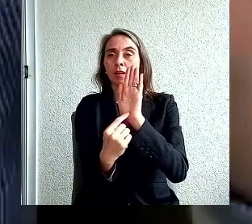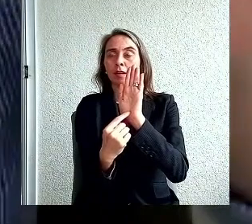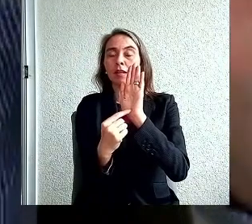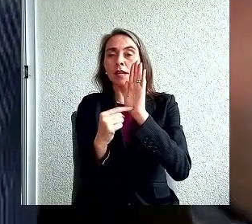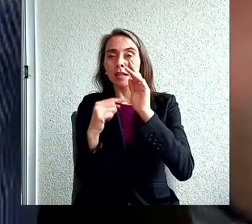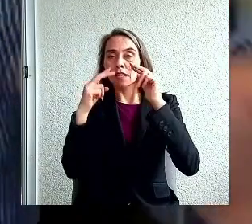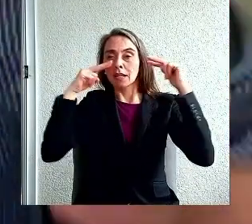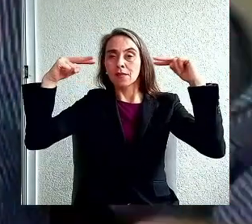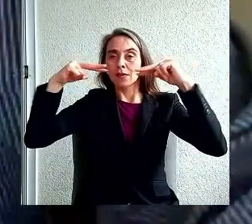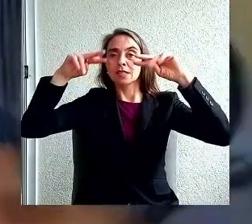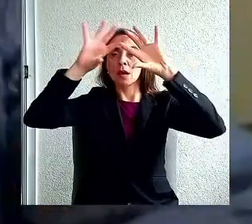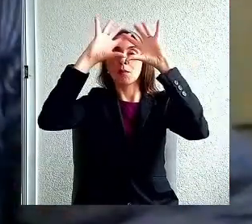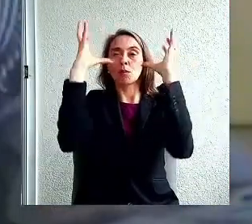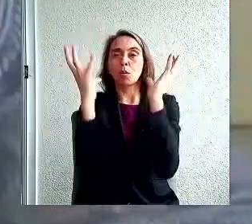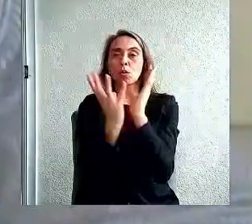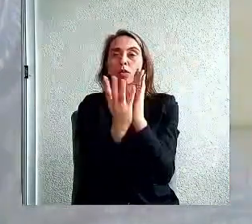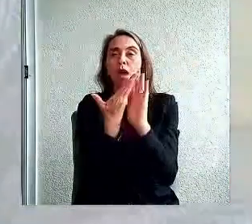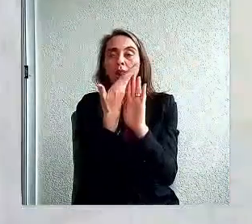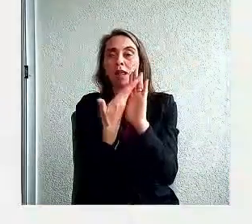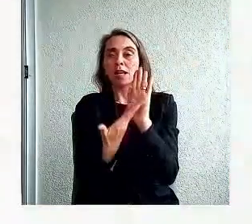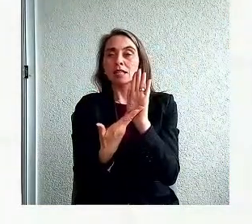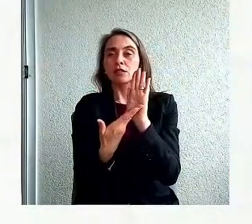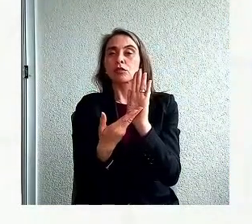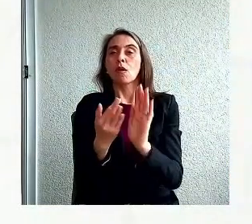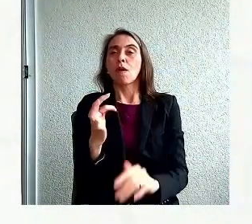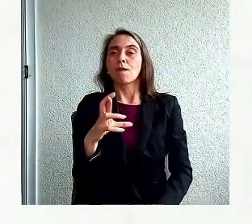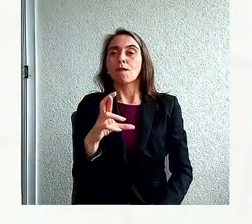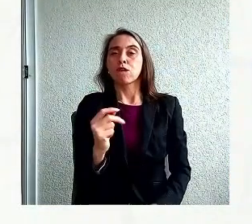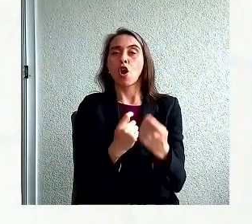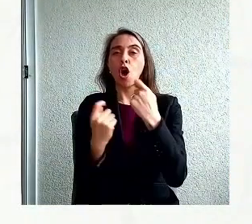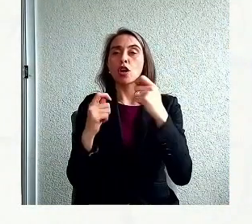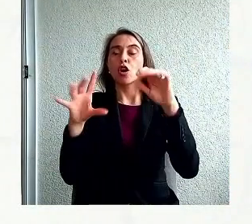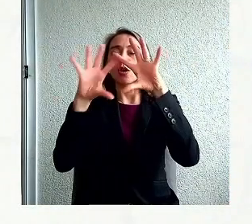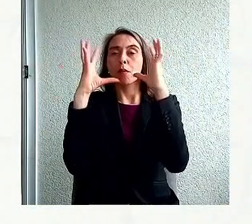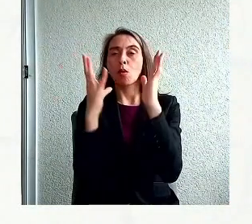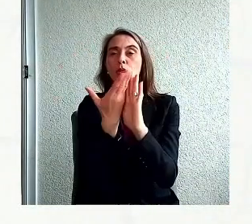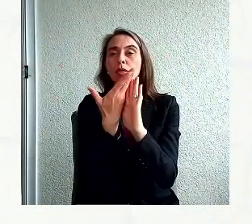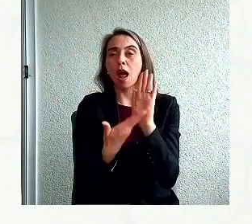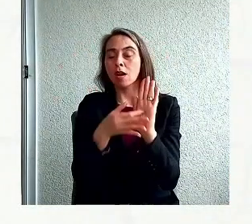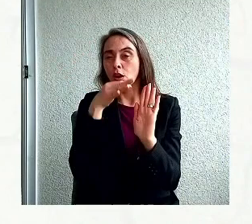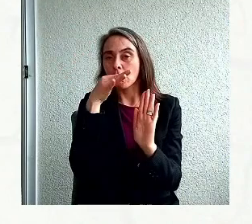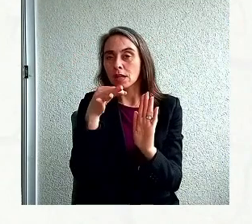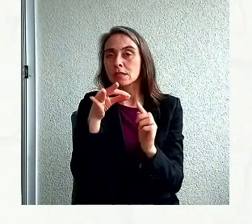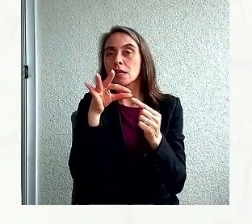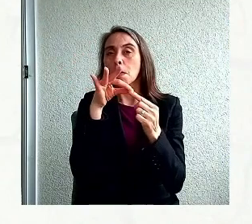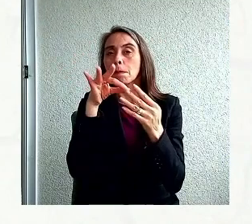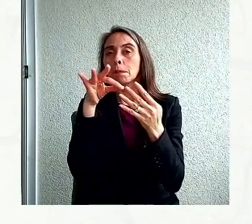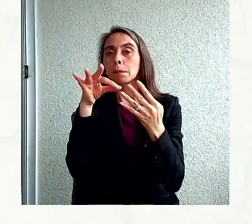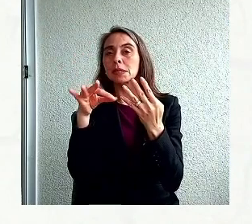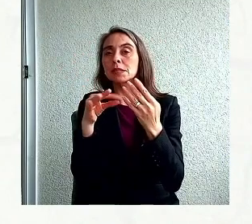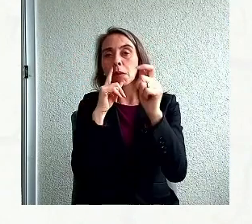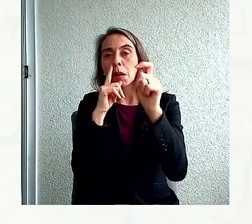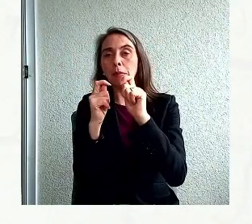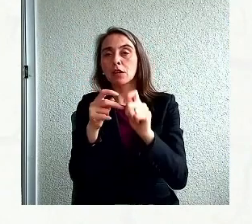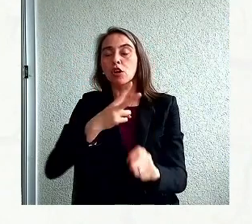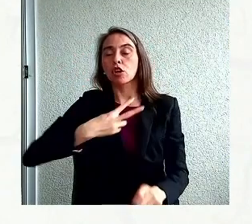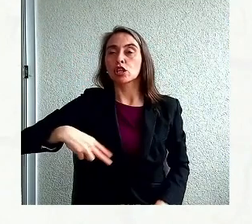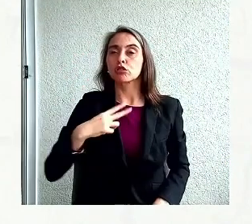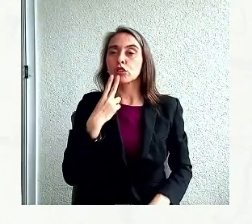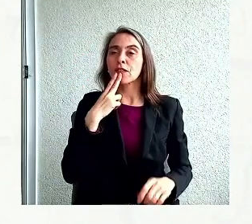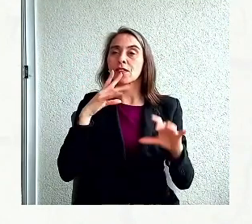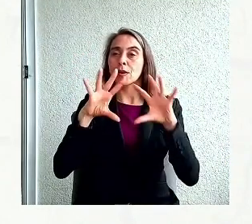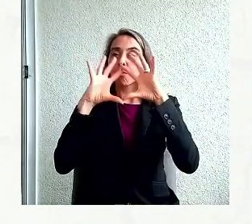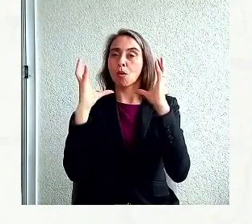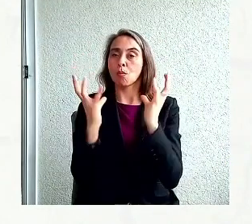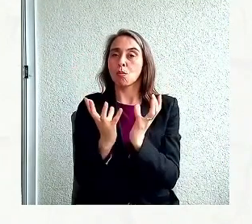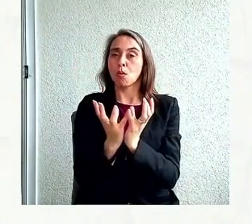Mundial. ¿Cuáles son las principales amenazas que estamos viviendo como planeta? Pero también, digamos, son importantes de verlas dentro